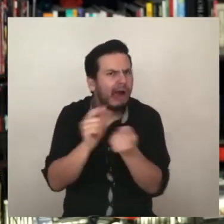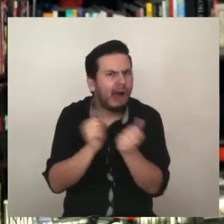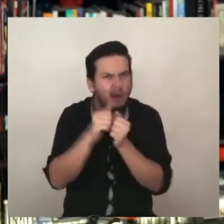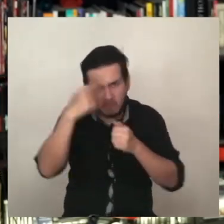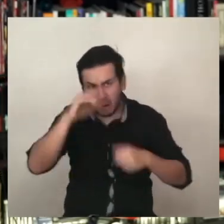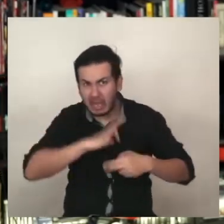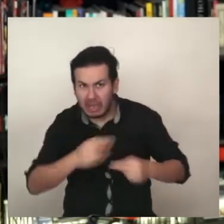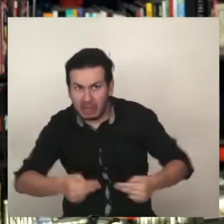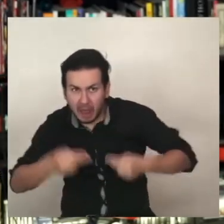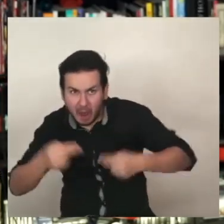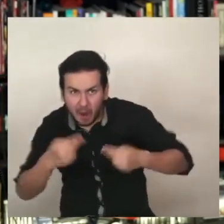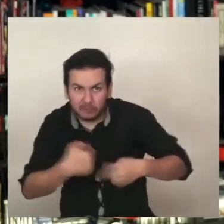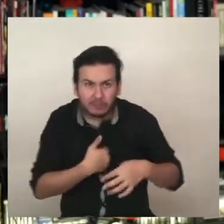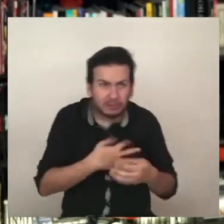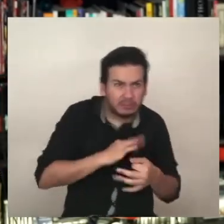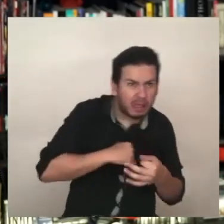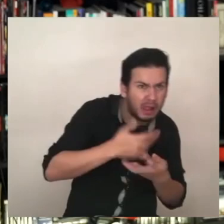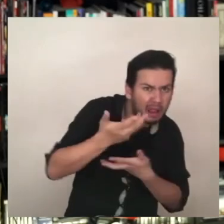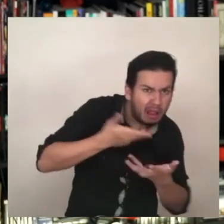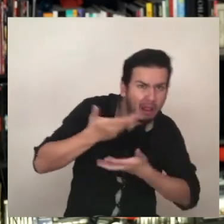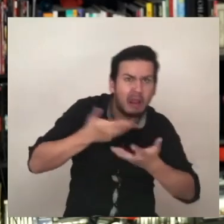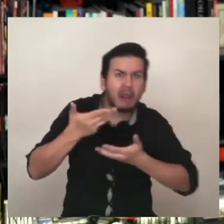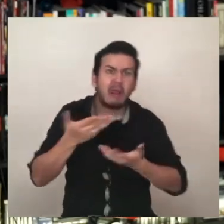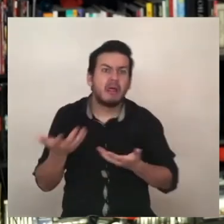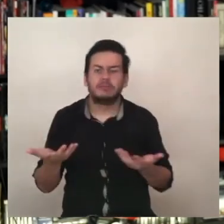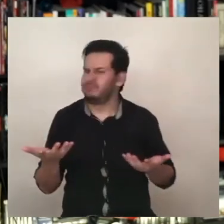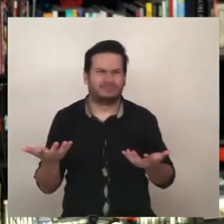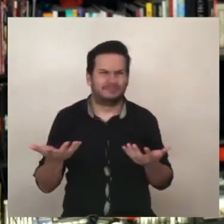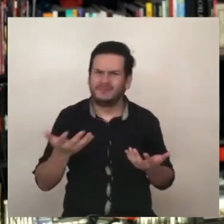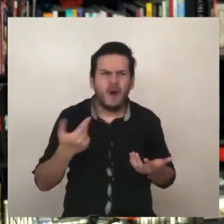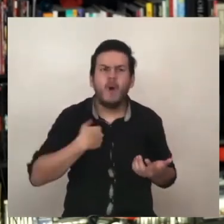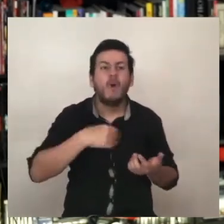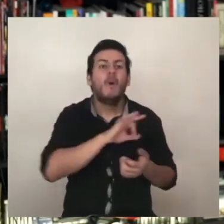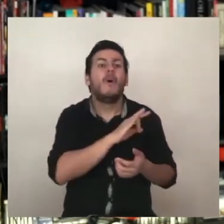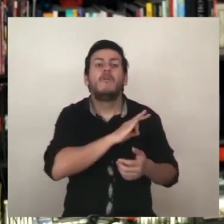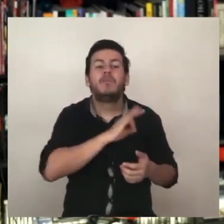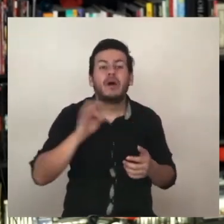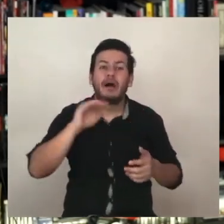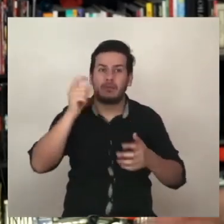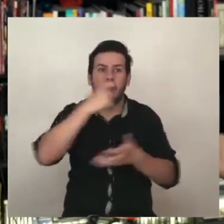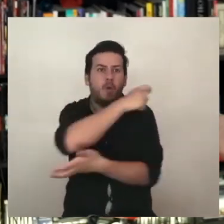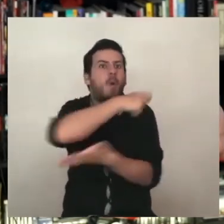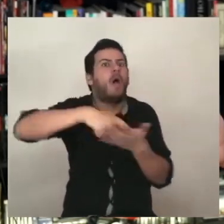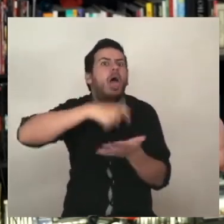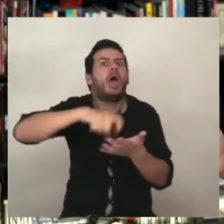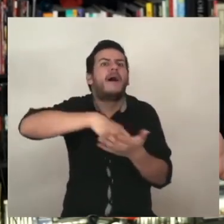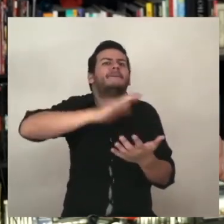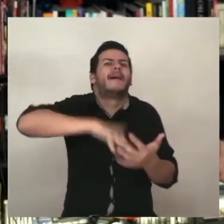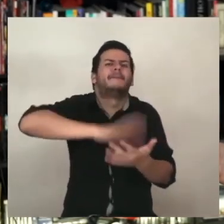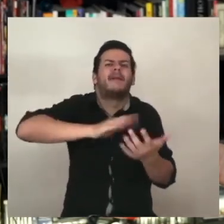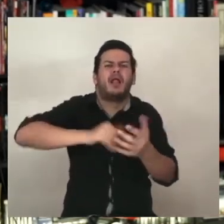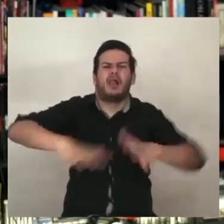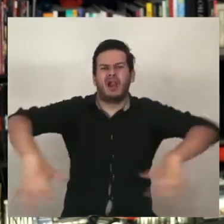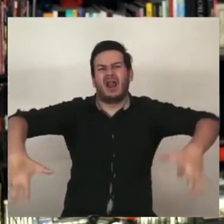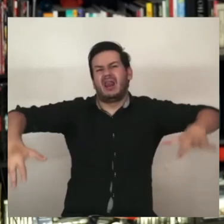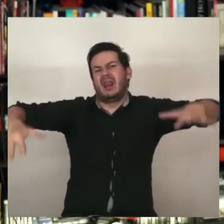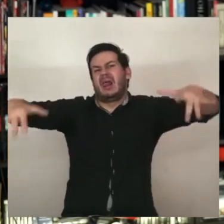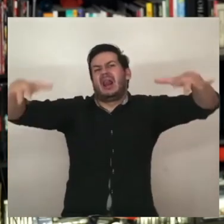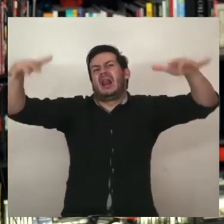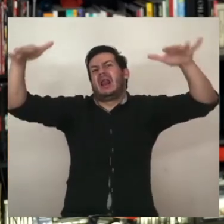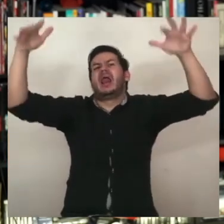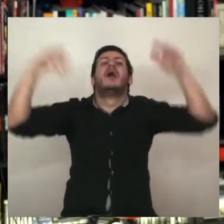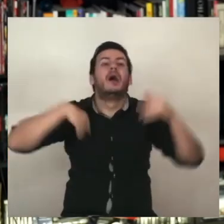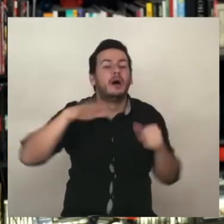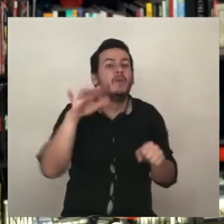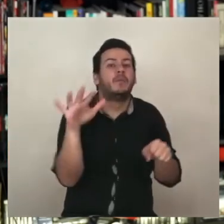¡Hey! Luego, si no te escuchas, siempre vas a poder aventar todo ese papel de baño que compraste, del cual seguro todavía te queda un poquito, ¿no, Luis? Digo, con